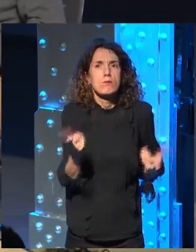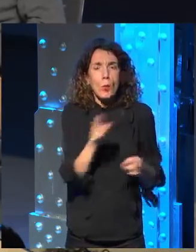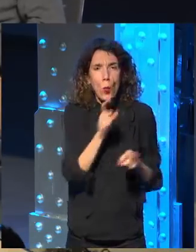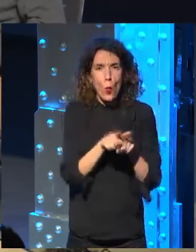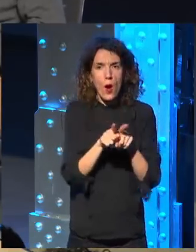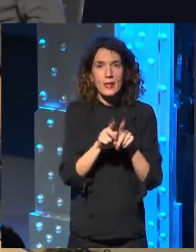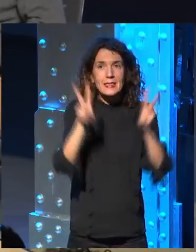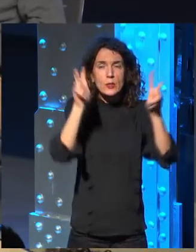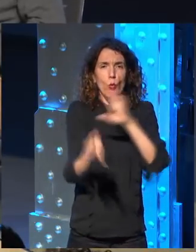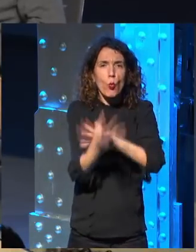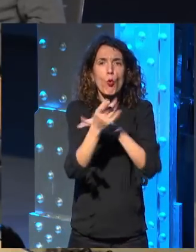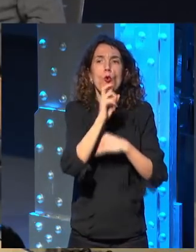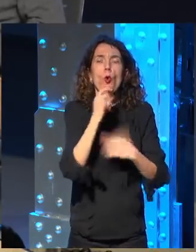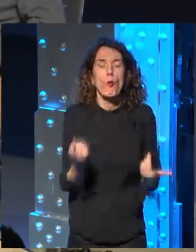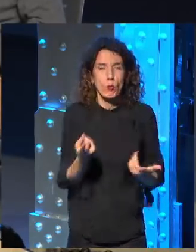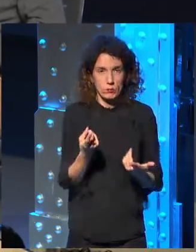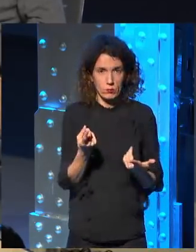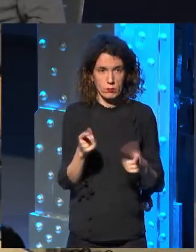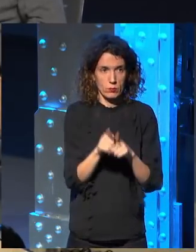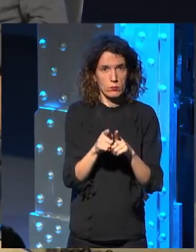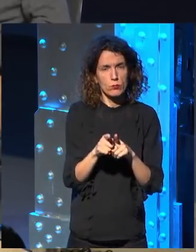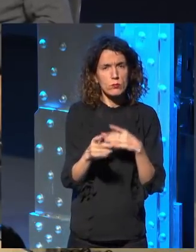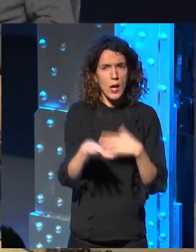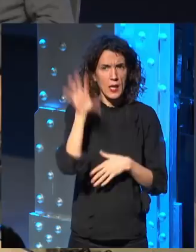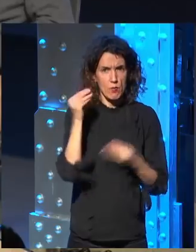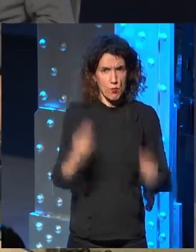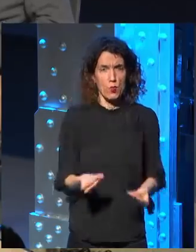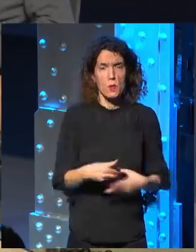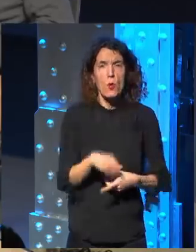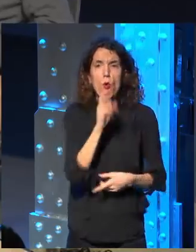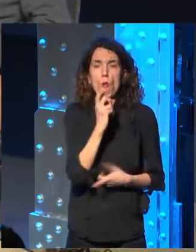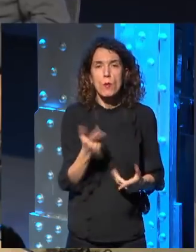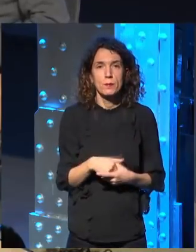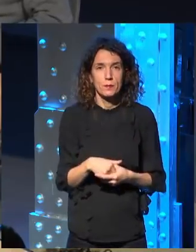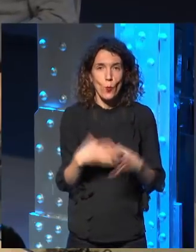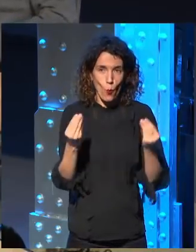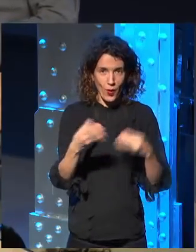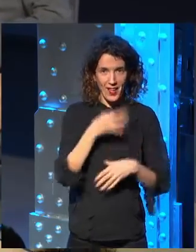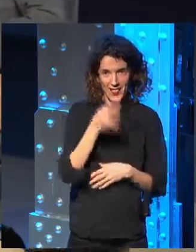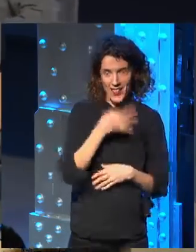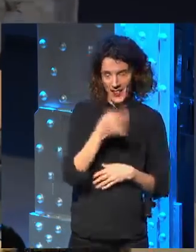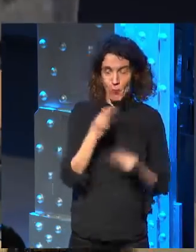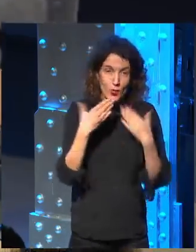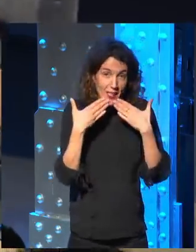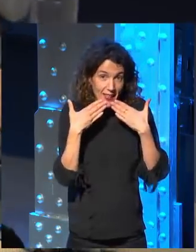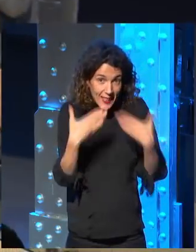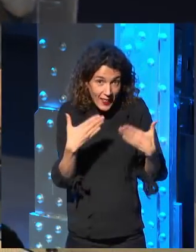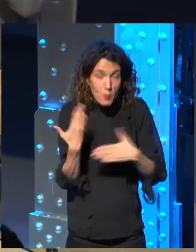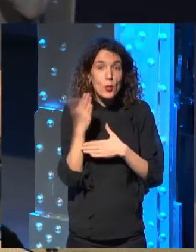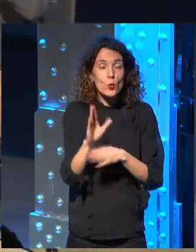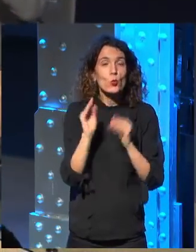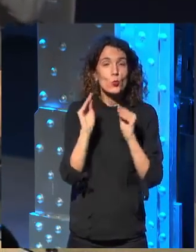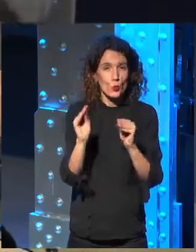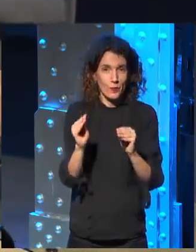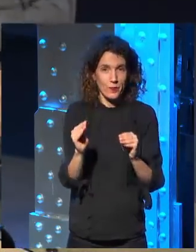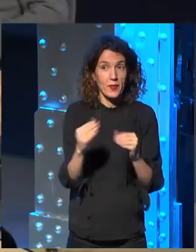aparece ese título, que por cierto está maravillosamente bien elegido, claro? Bueno, buenas tardes. Muchas gracias por tu